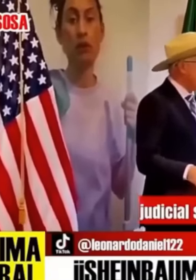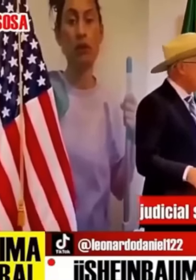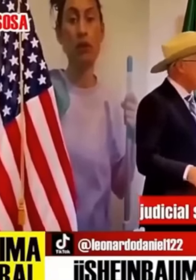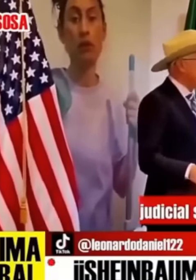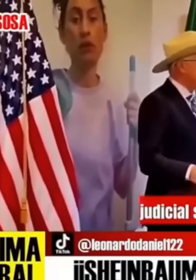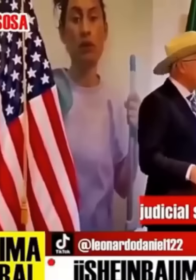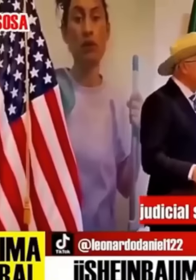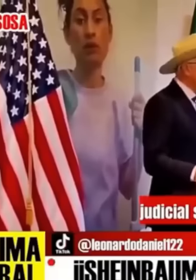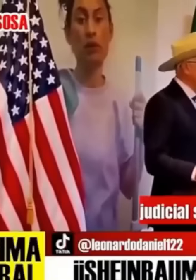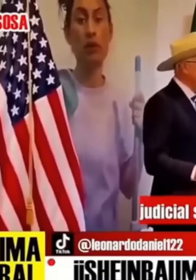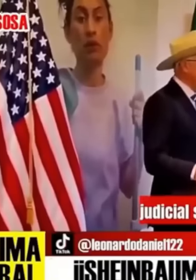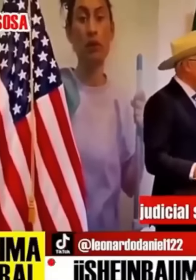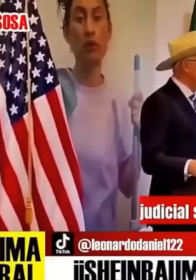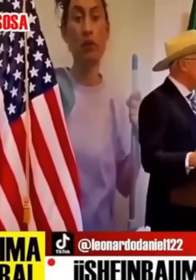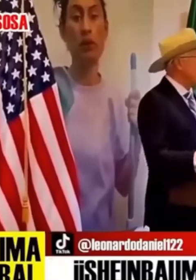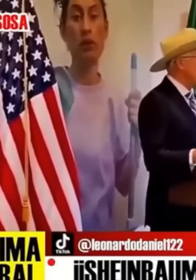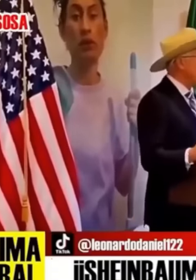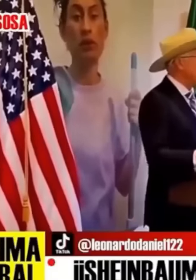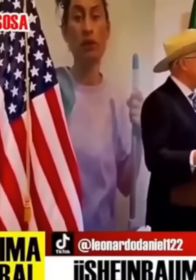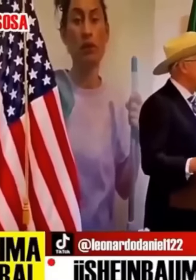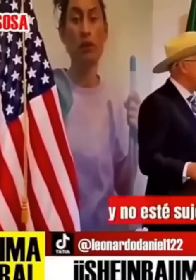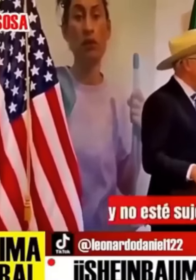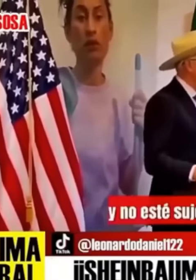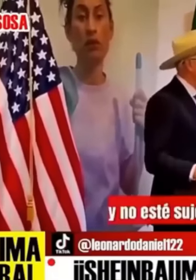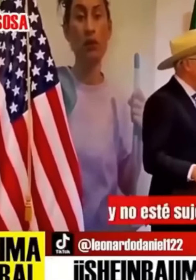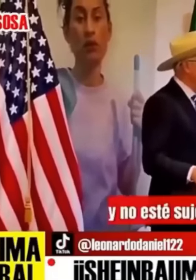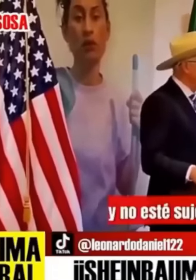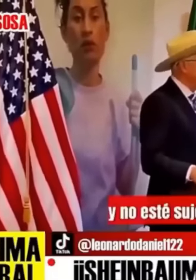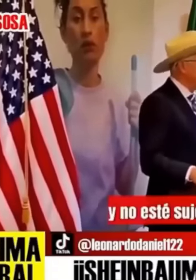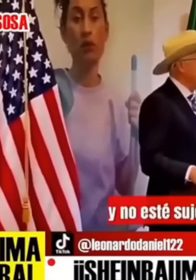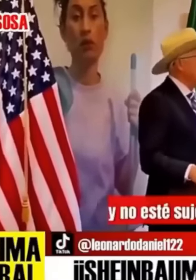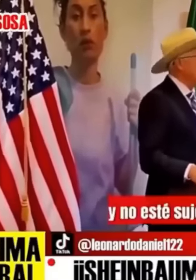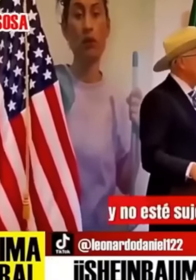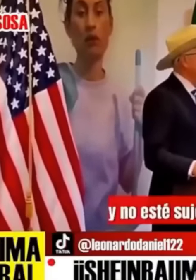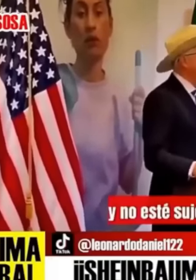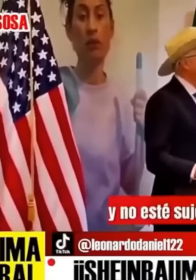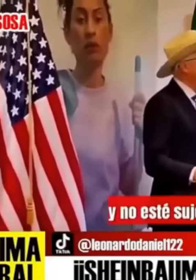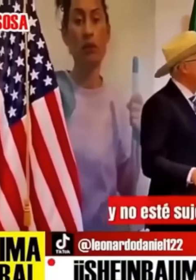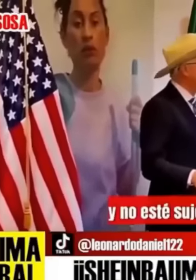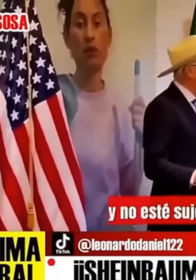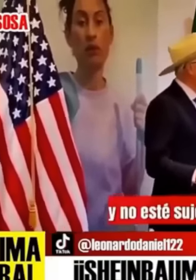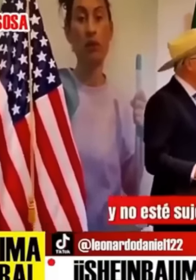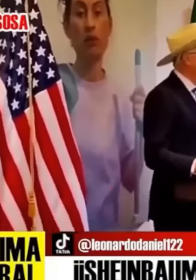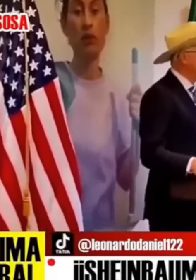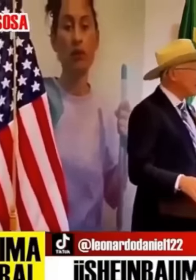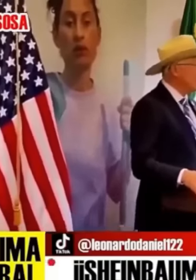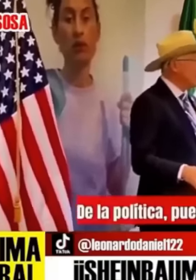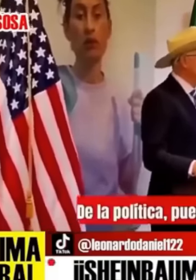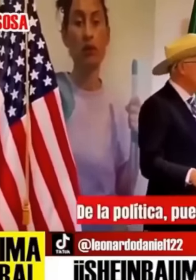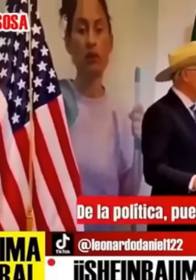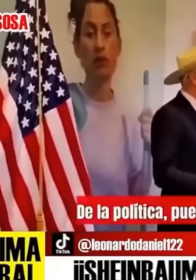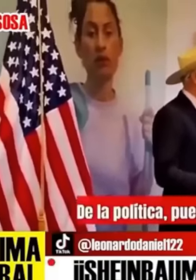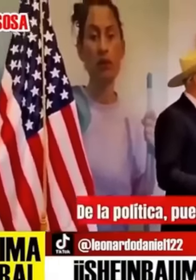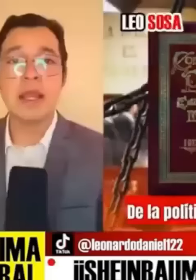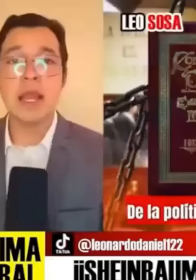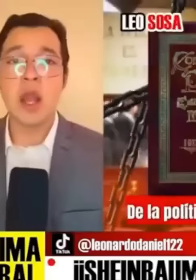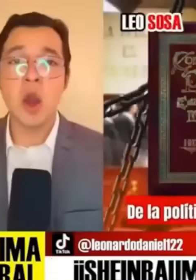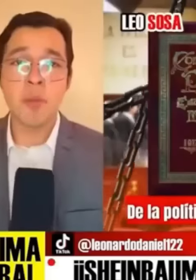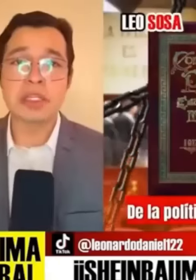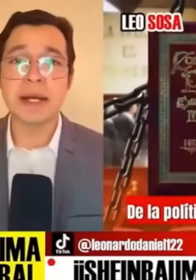judicial sea fortalecido y no esté sujeto a la corrupción de la